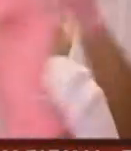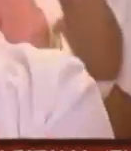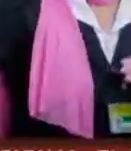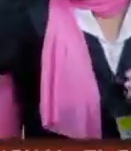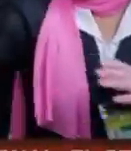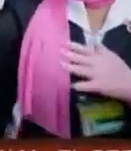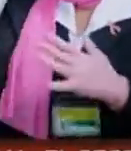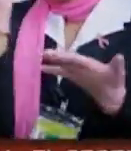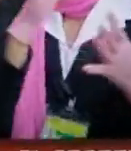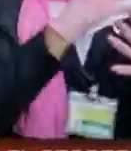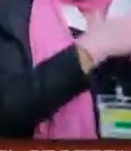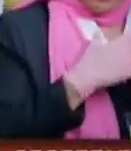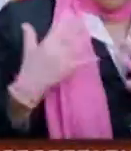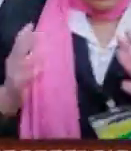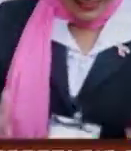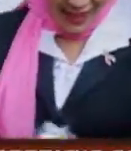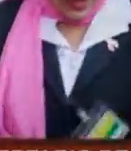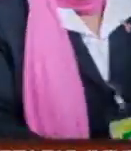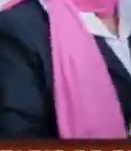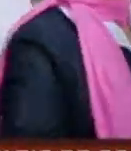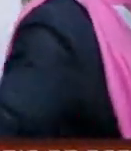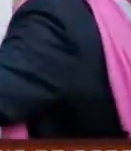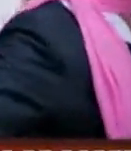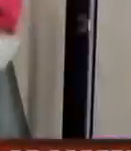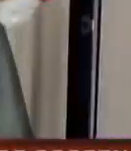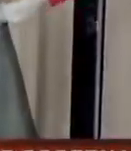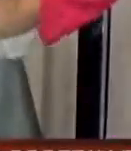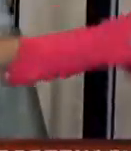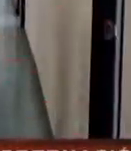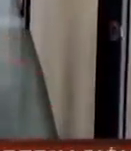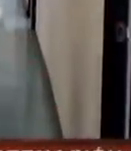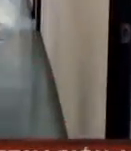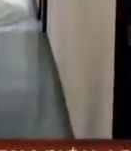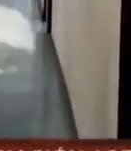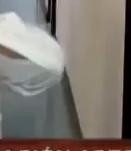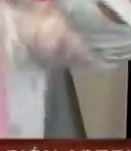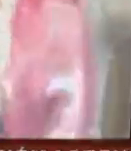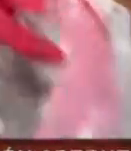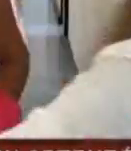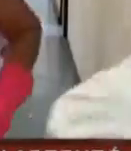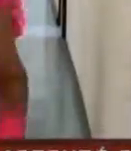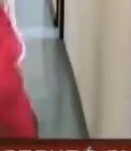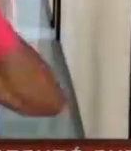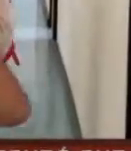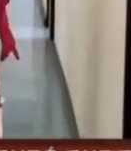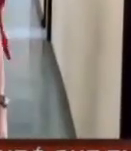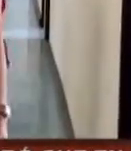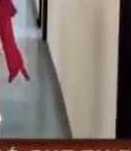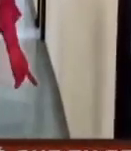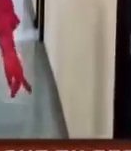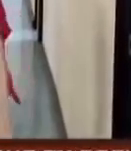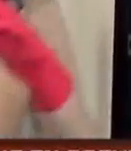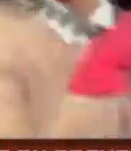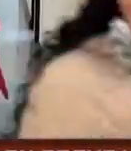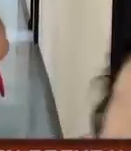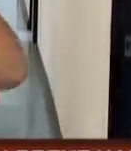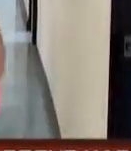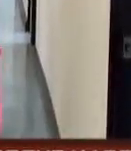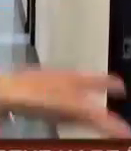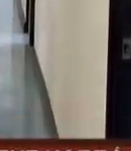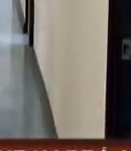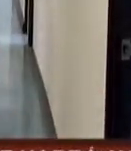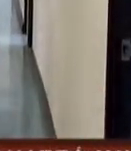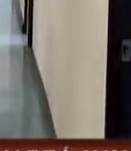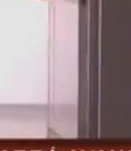oportunidad. Explórate. Que no gane el miedo, hazlo por tu bien.